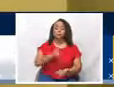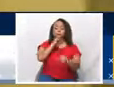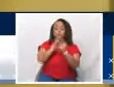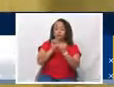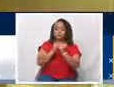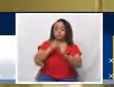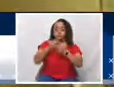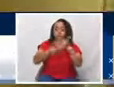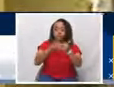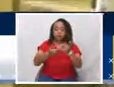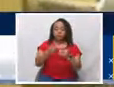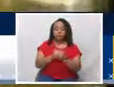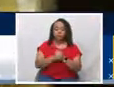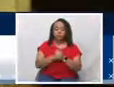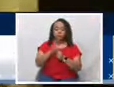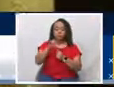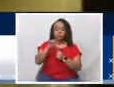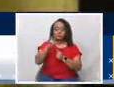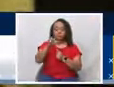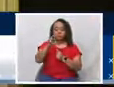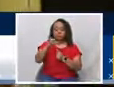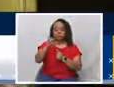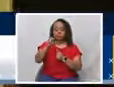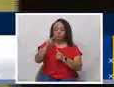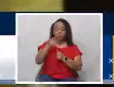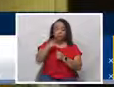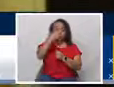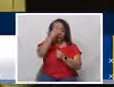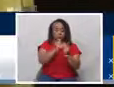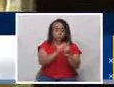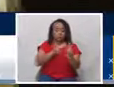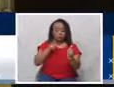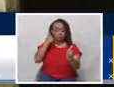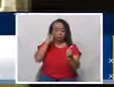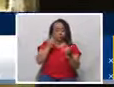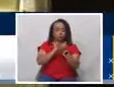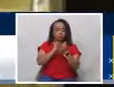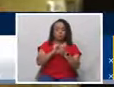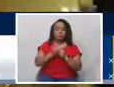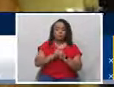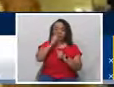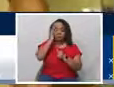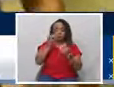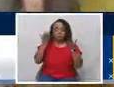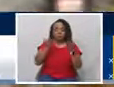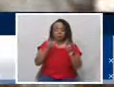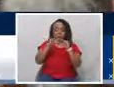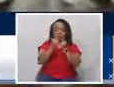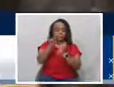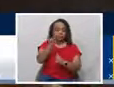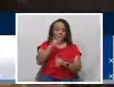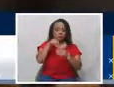trámites migratorios. Yo creo que el retraso, entre comillas, es por eso, porque recibió a la delegación de gobierno ahí.